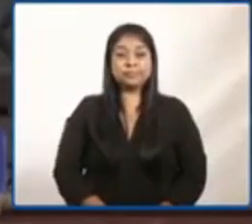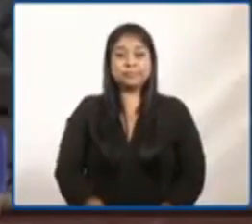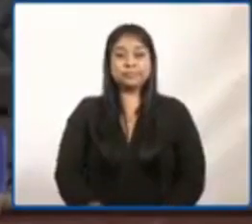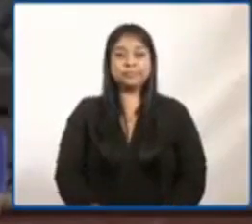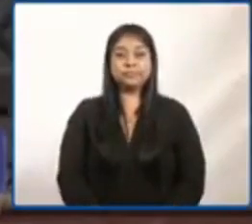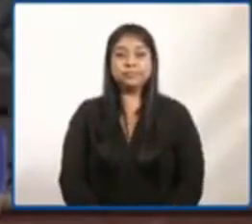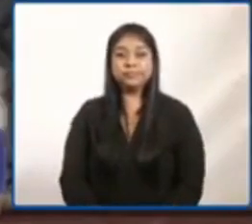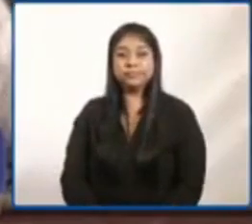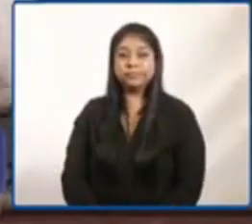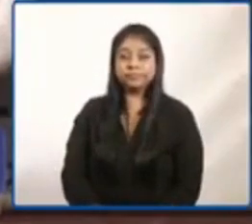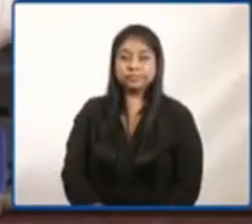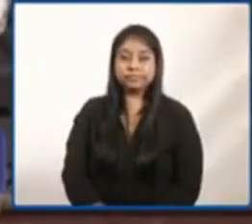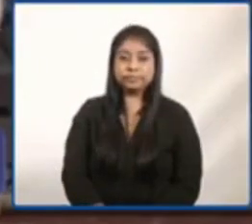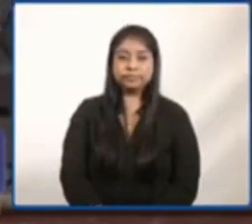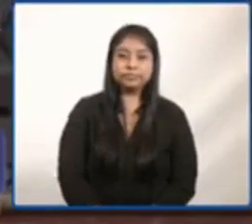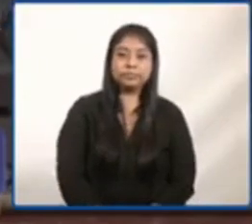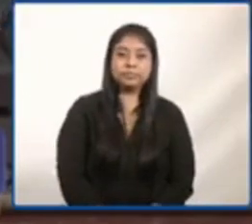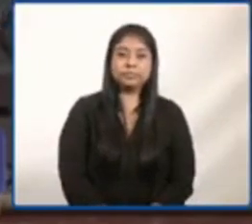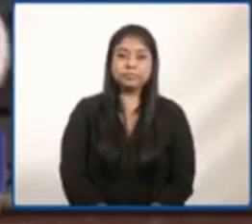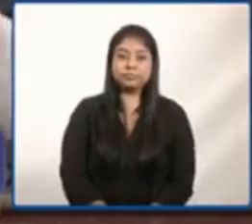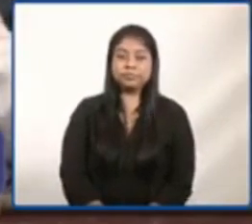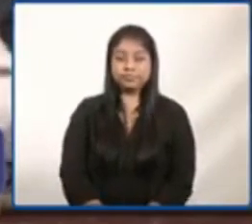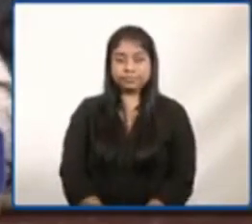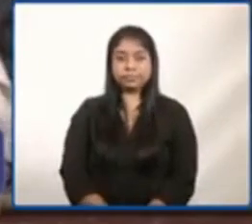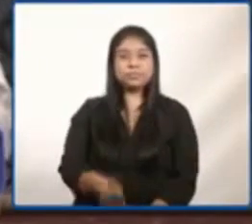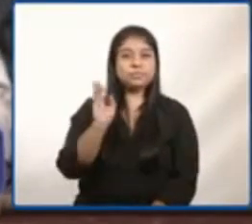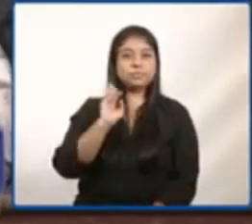señor portavoz. Pregunta Eduardo Hernández, de Radio Punto.